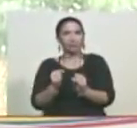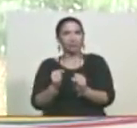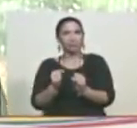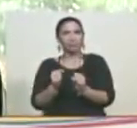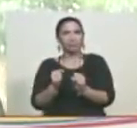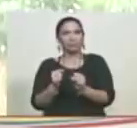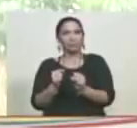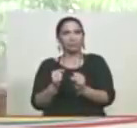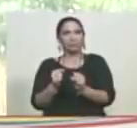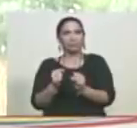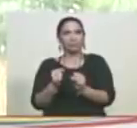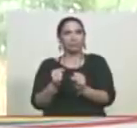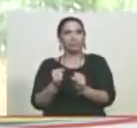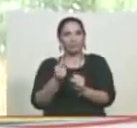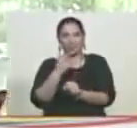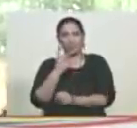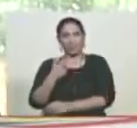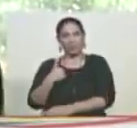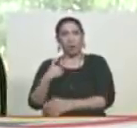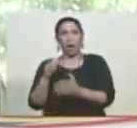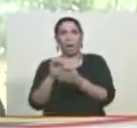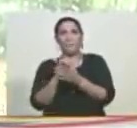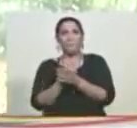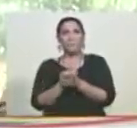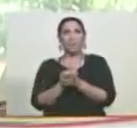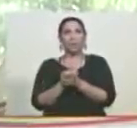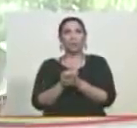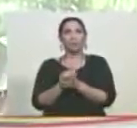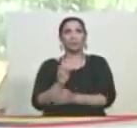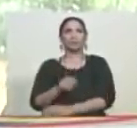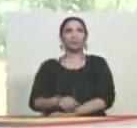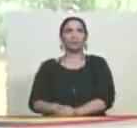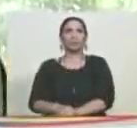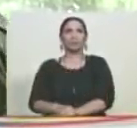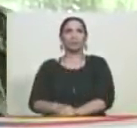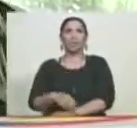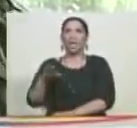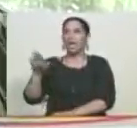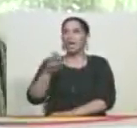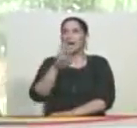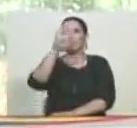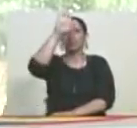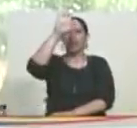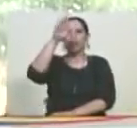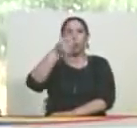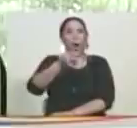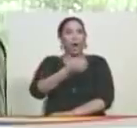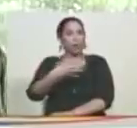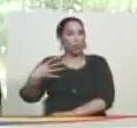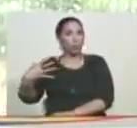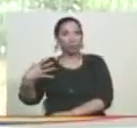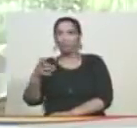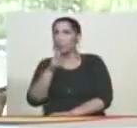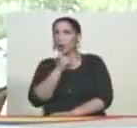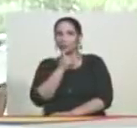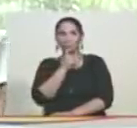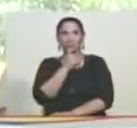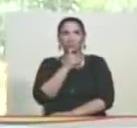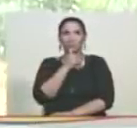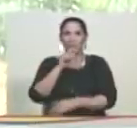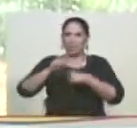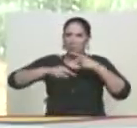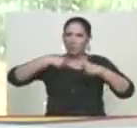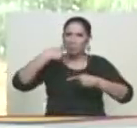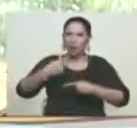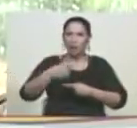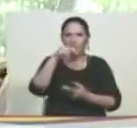A mí me dijo un amigo, Luis Oteldo, cuando lo visité en el INTI, me dijo, en el cerro no se da el arroz. Y luego cuando